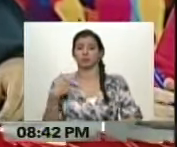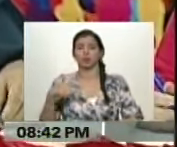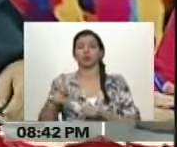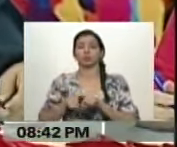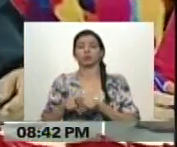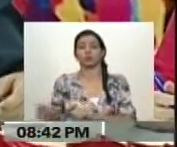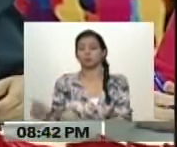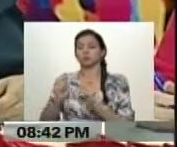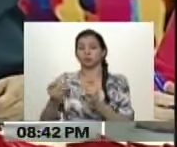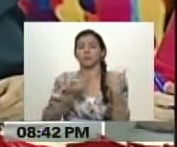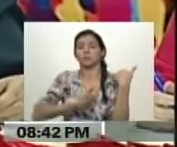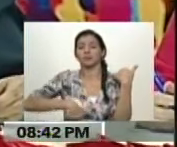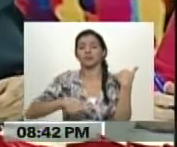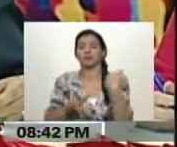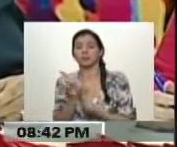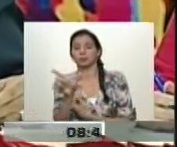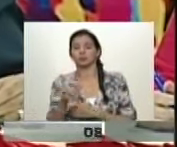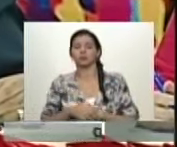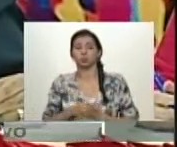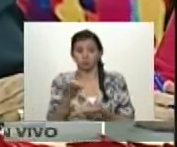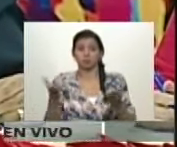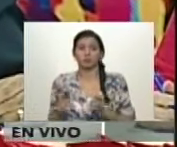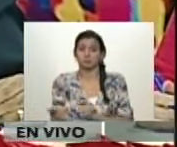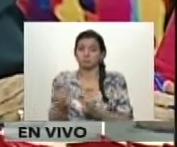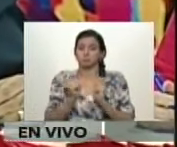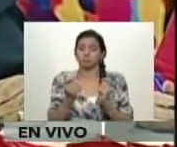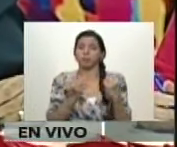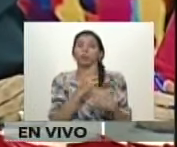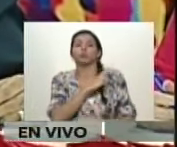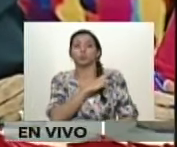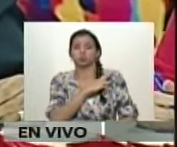han dado en este Congreso,